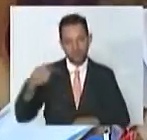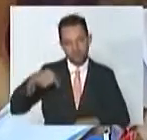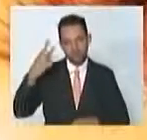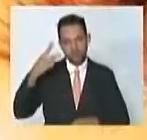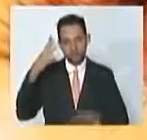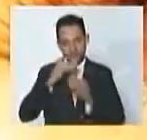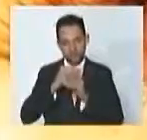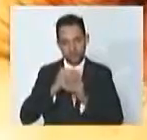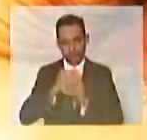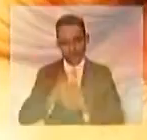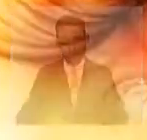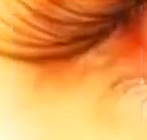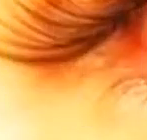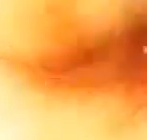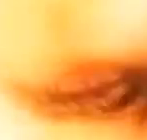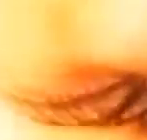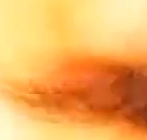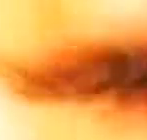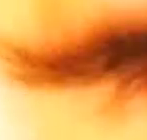noche.